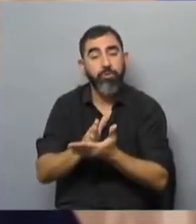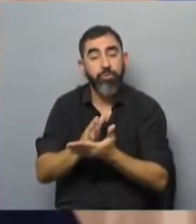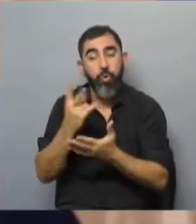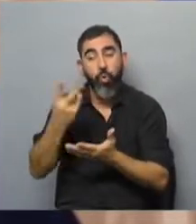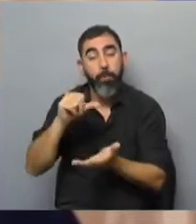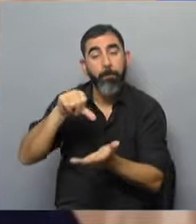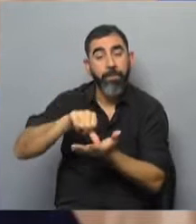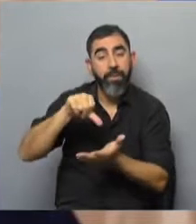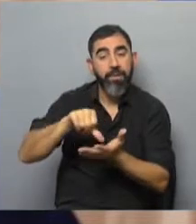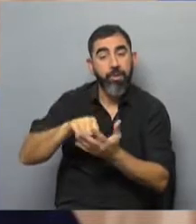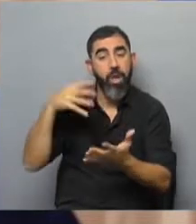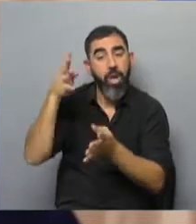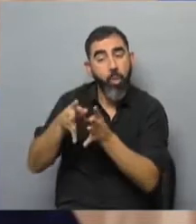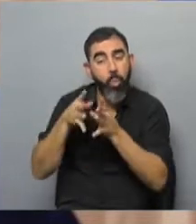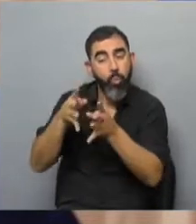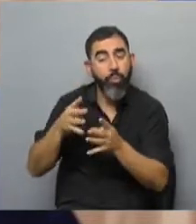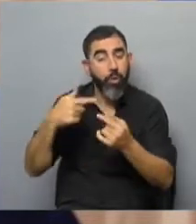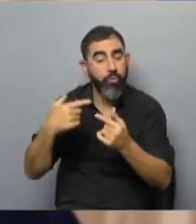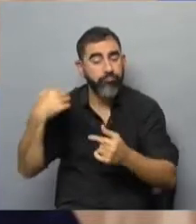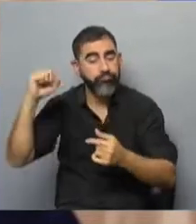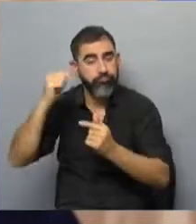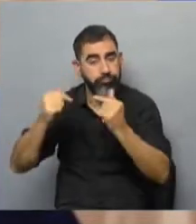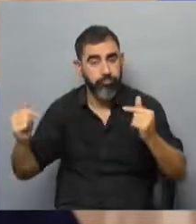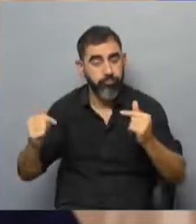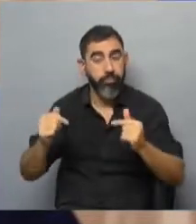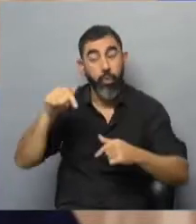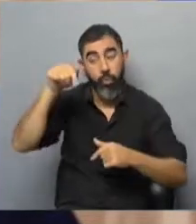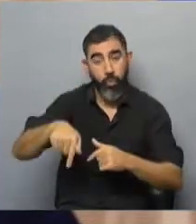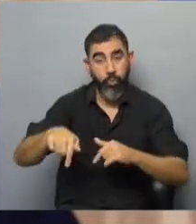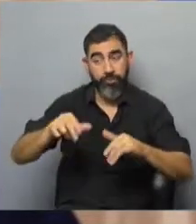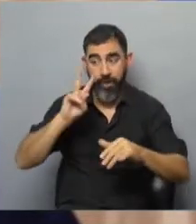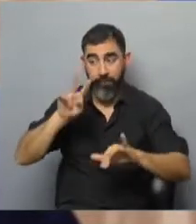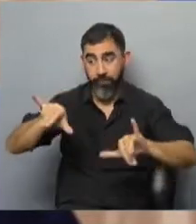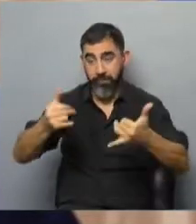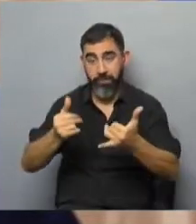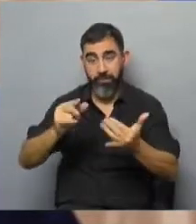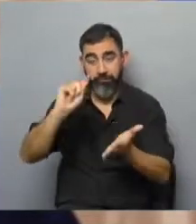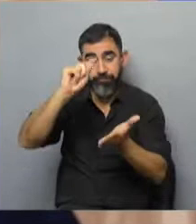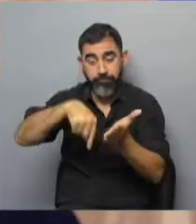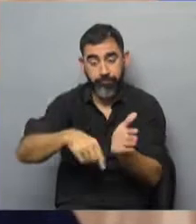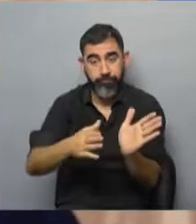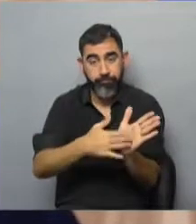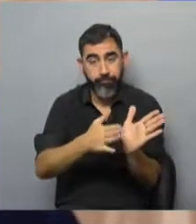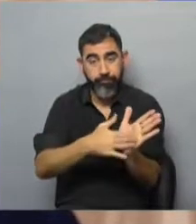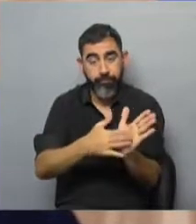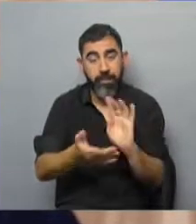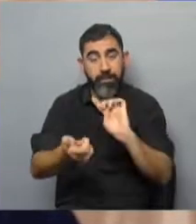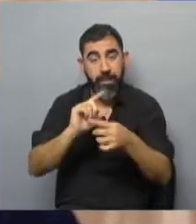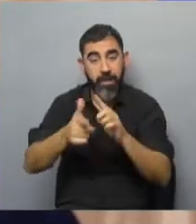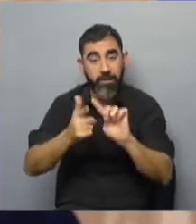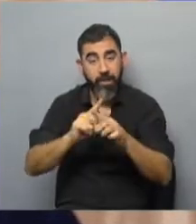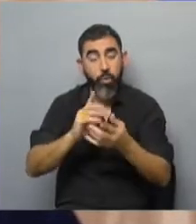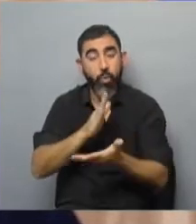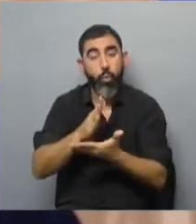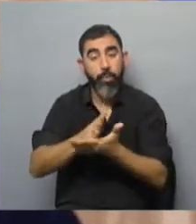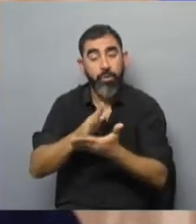transnacional en la lucha contra el crimen. Hoy, ustedes lo acaban de ver, se ha suscrito este tratado de